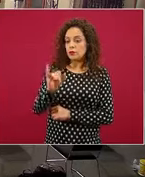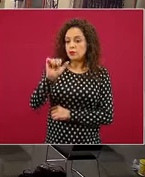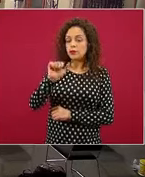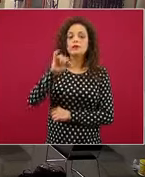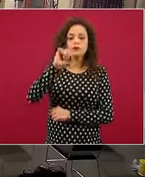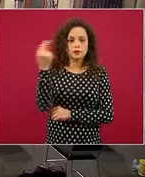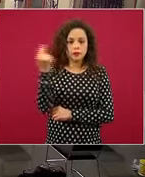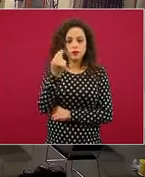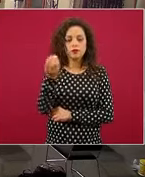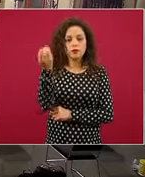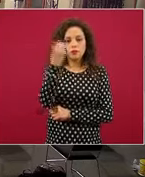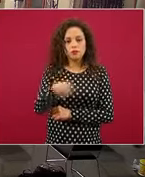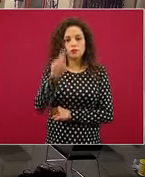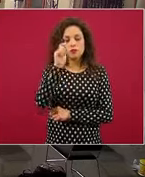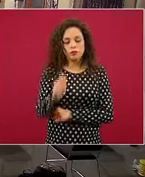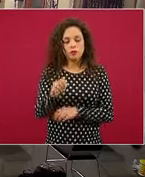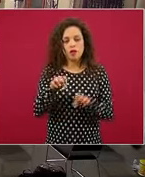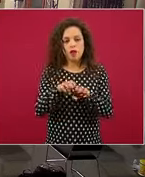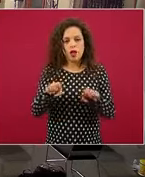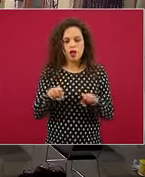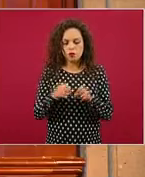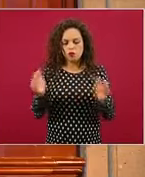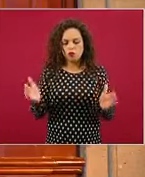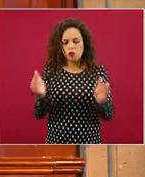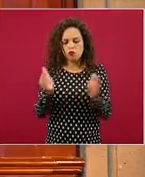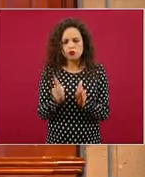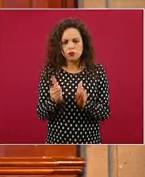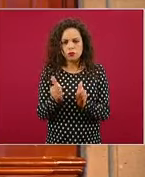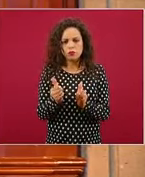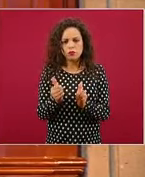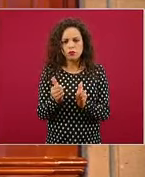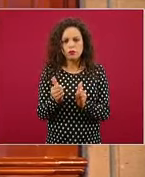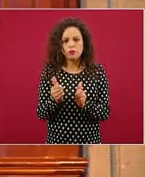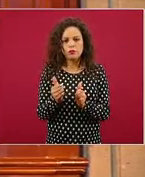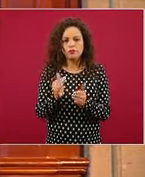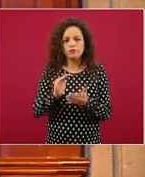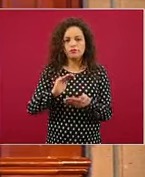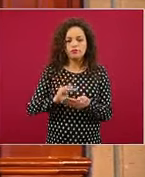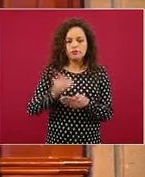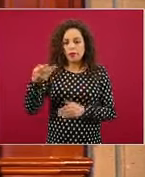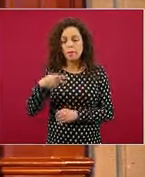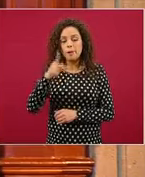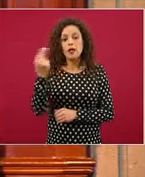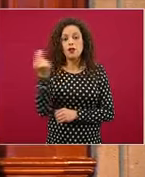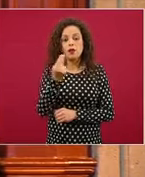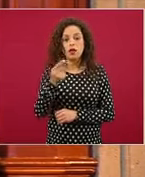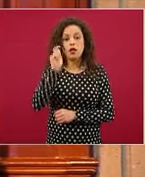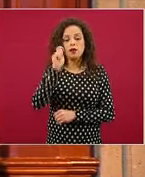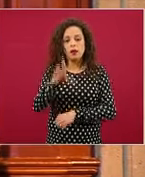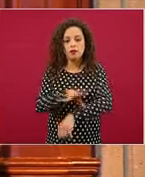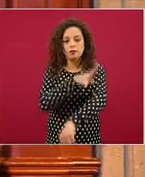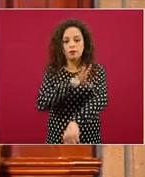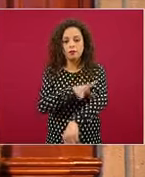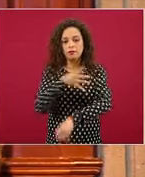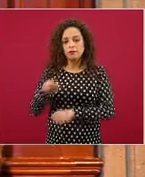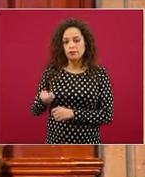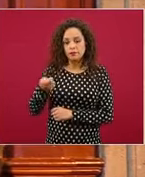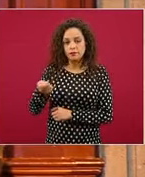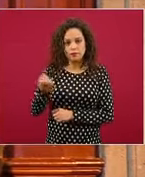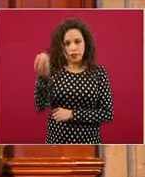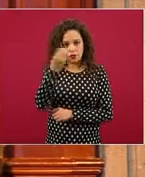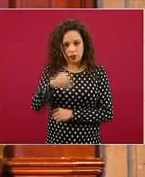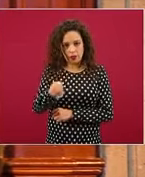adquisición de un equipo que es pequeño, digamos que medio semiportátil, aunque necesita alimentación, lógicamente, de